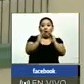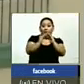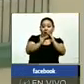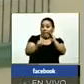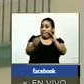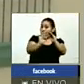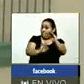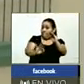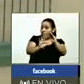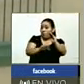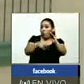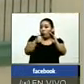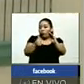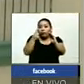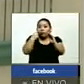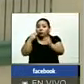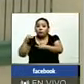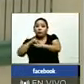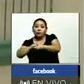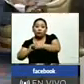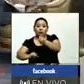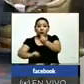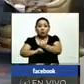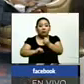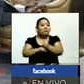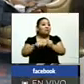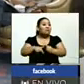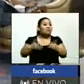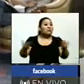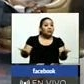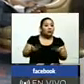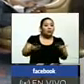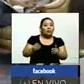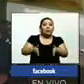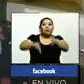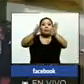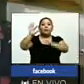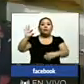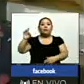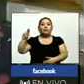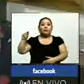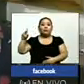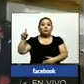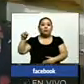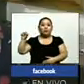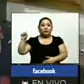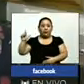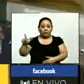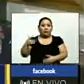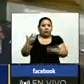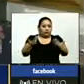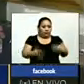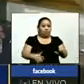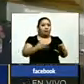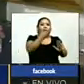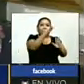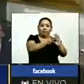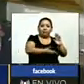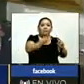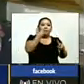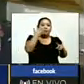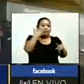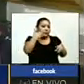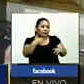a través de un modelo de cooperación que desarrolla Fundasal. De hecho, los ejemplos que Fundasal ha